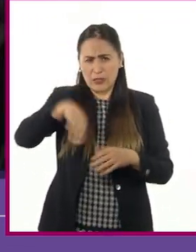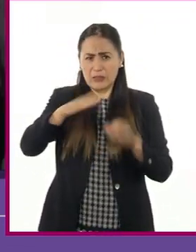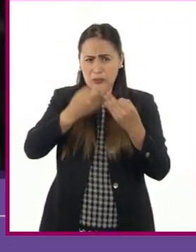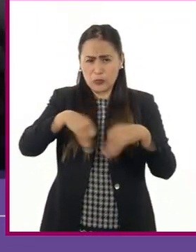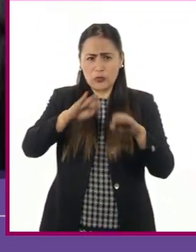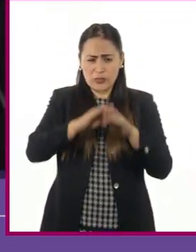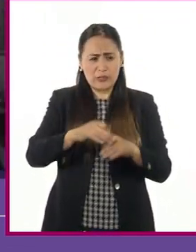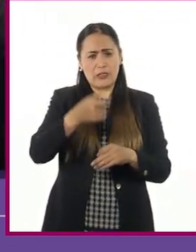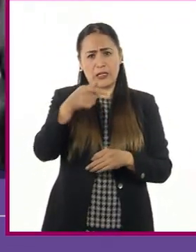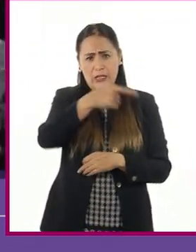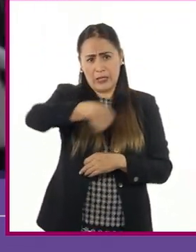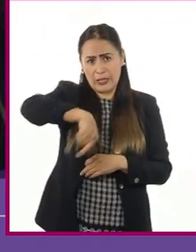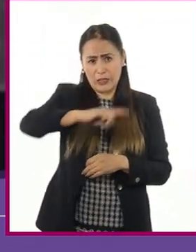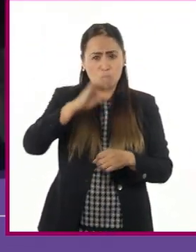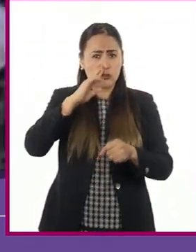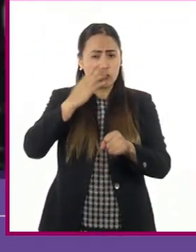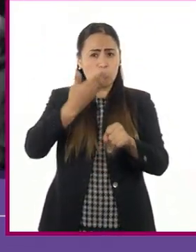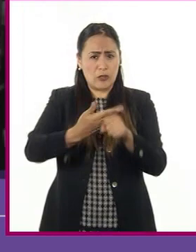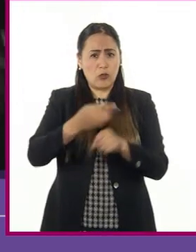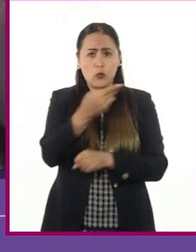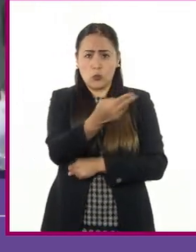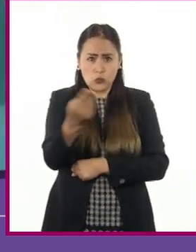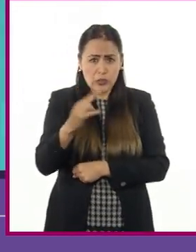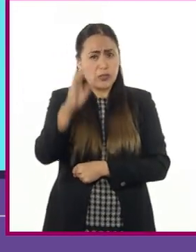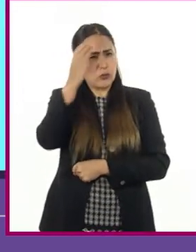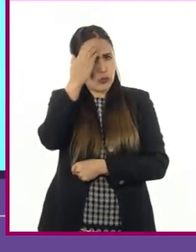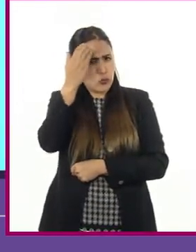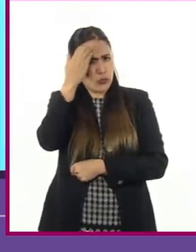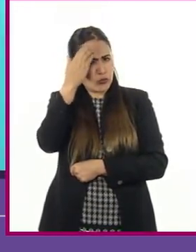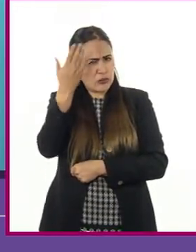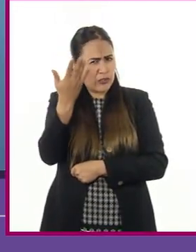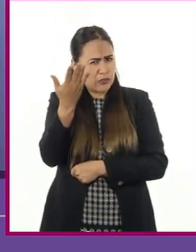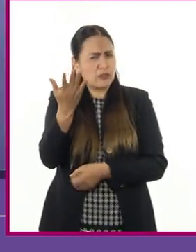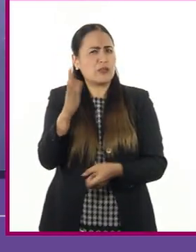las responsabilidades de los servidores públicos?